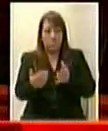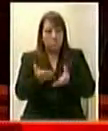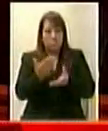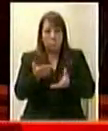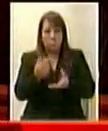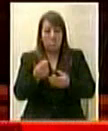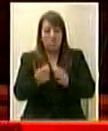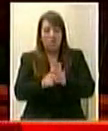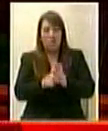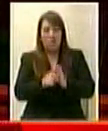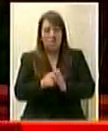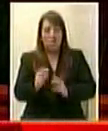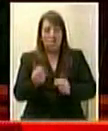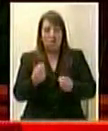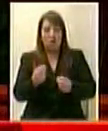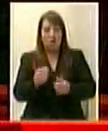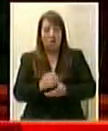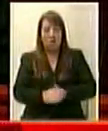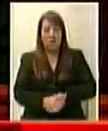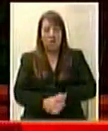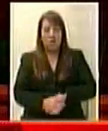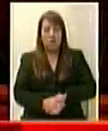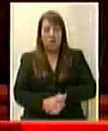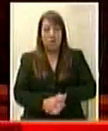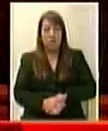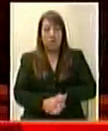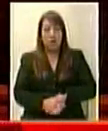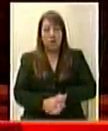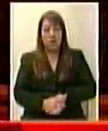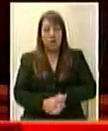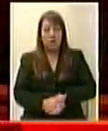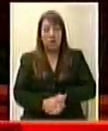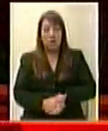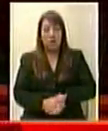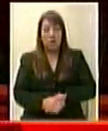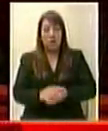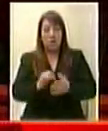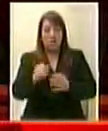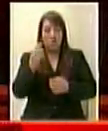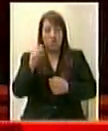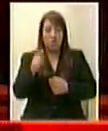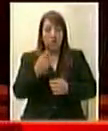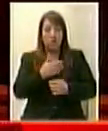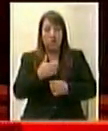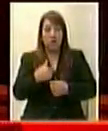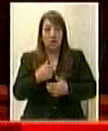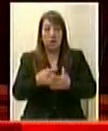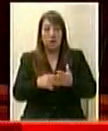al legislativo como al ejecutivo. Es por ello, presidente, que